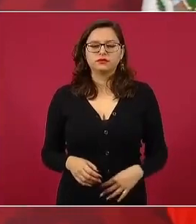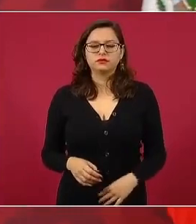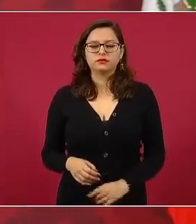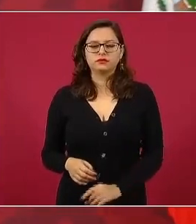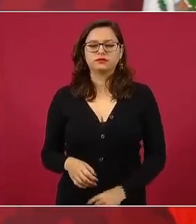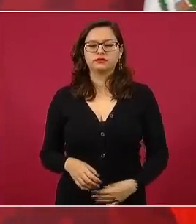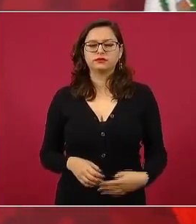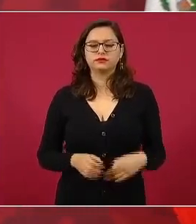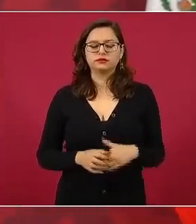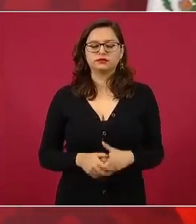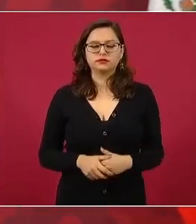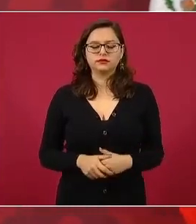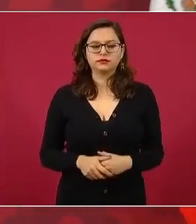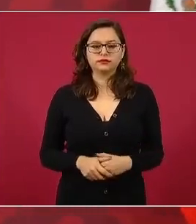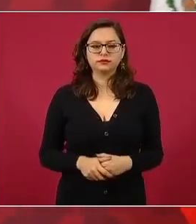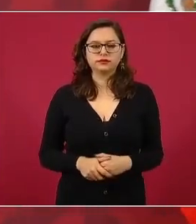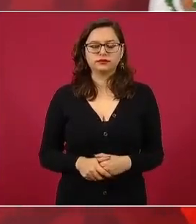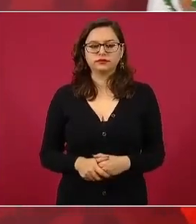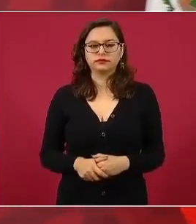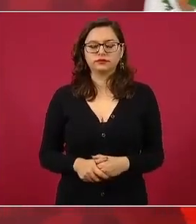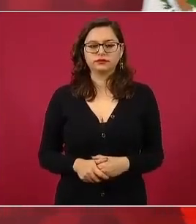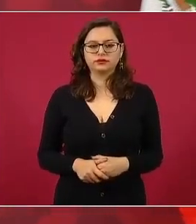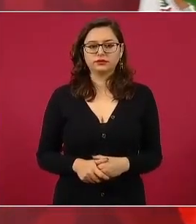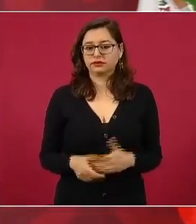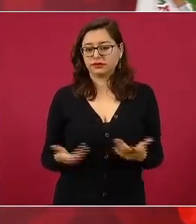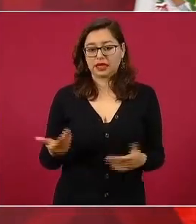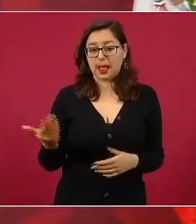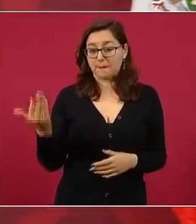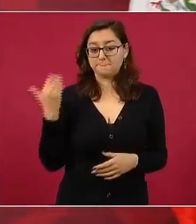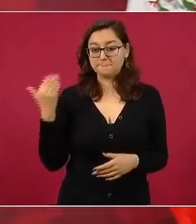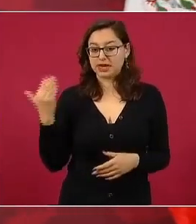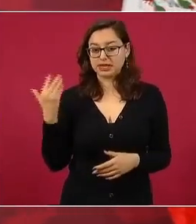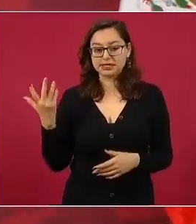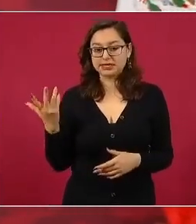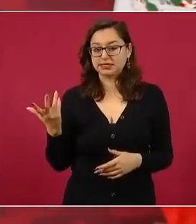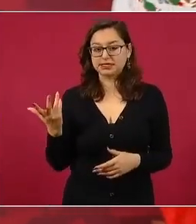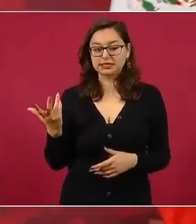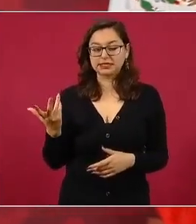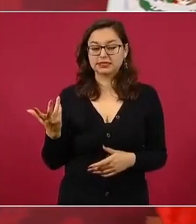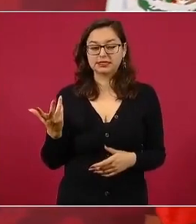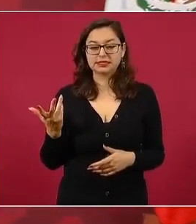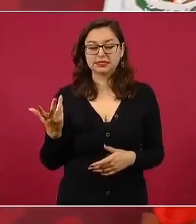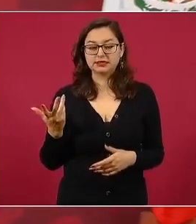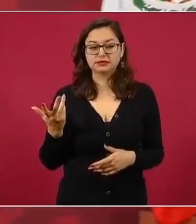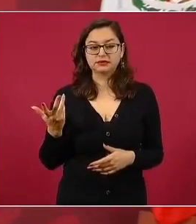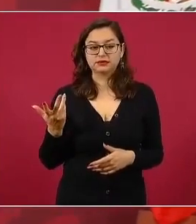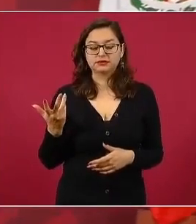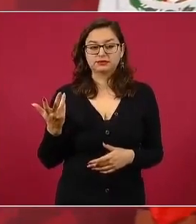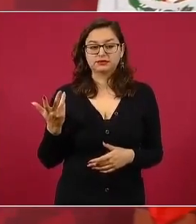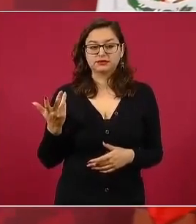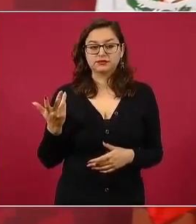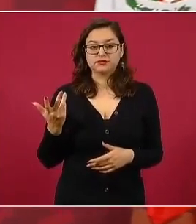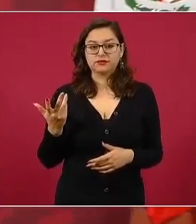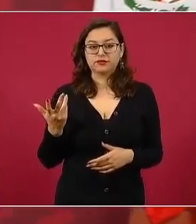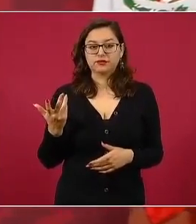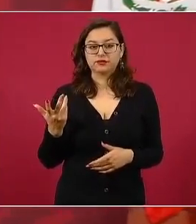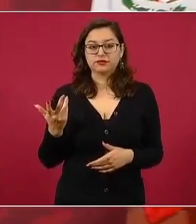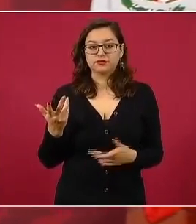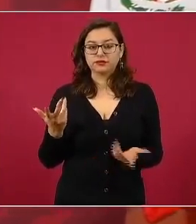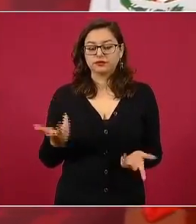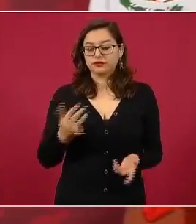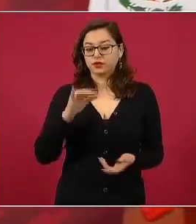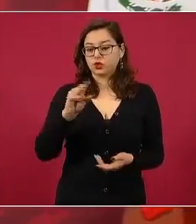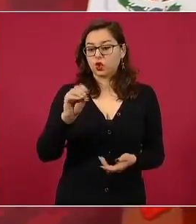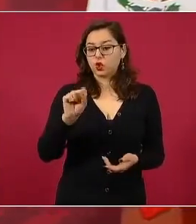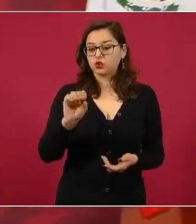la campaña a todo lo que daba, ¿no?, en contra de José Ramón, de su